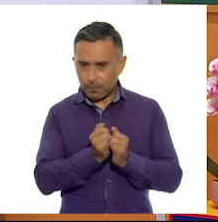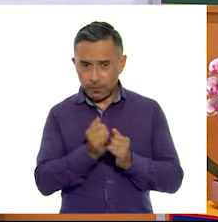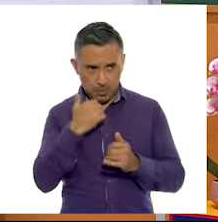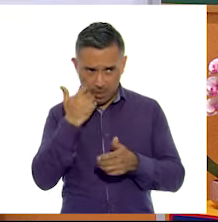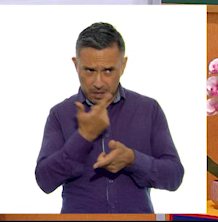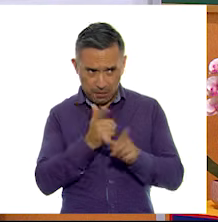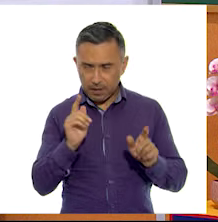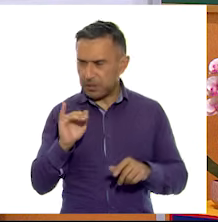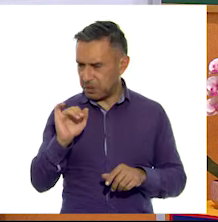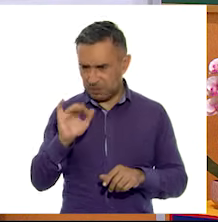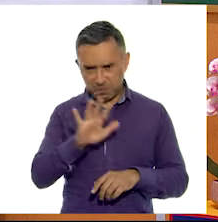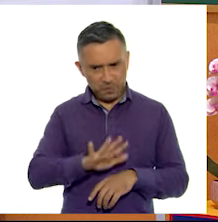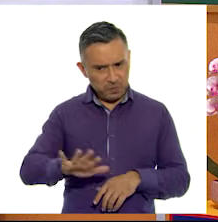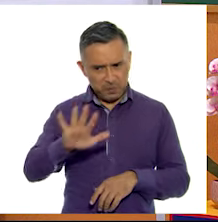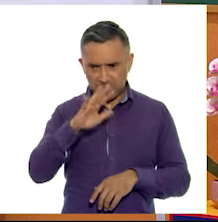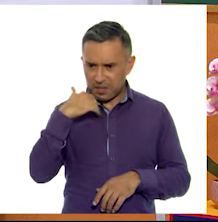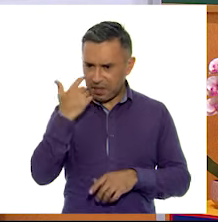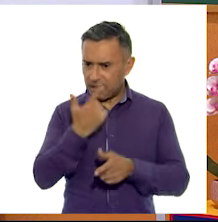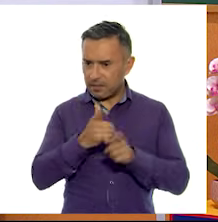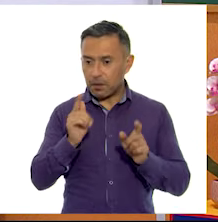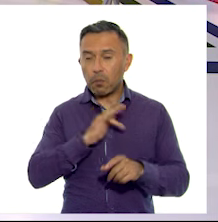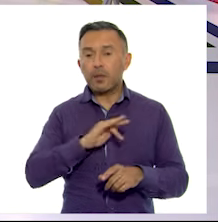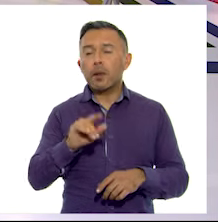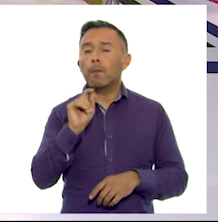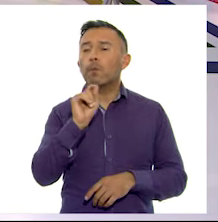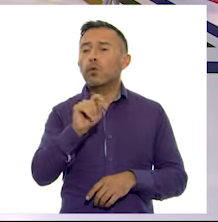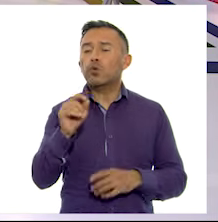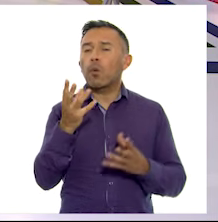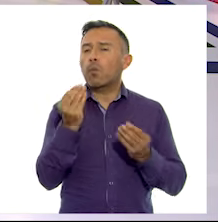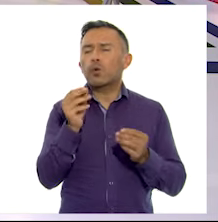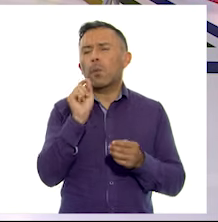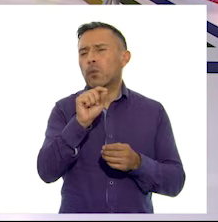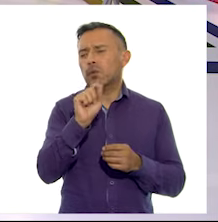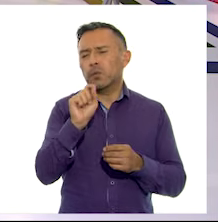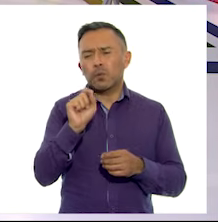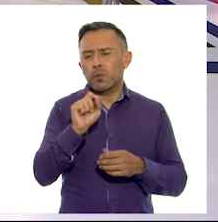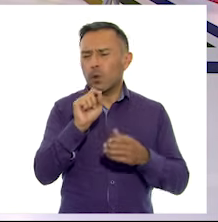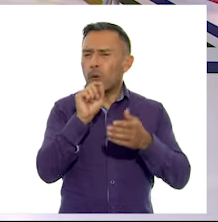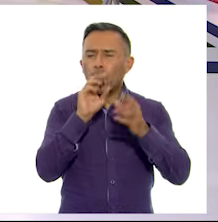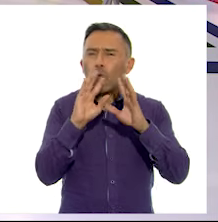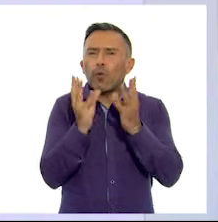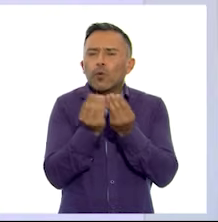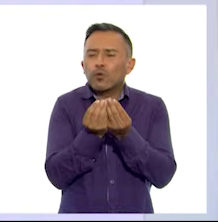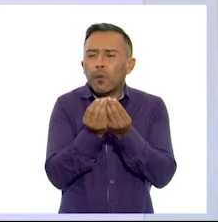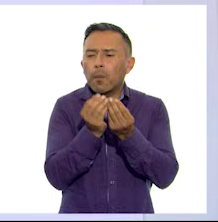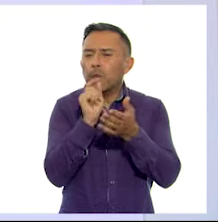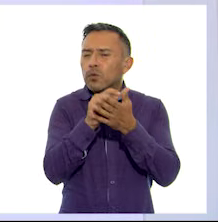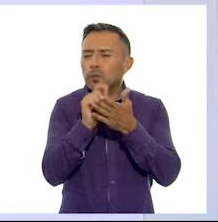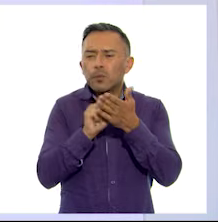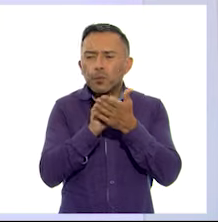Donde sea. Vamos a tratar de hacer puntos, muchos, juntos. A ver. Muchos puntos juntos.